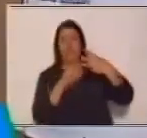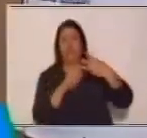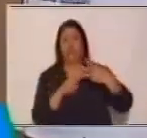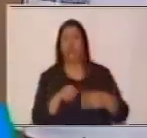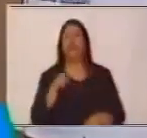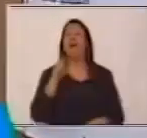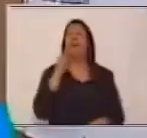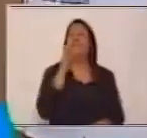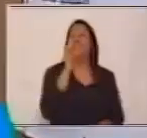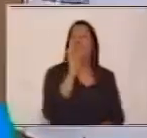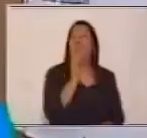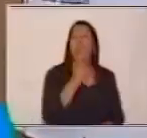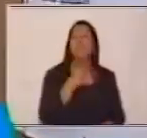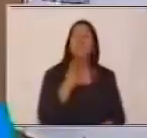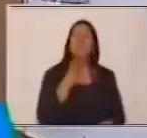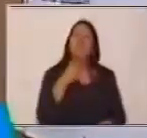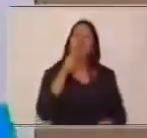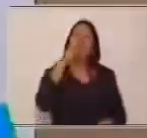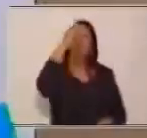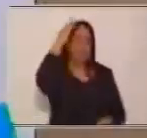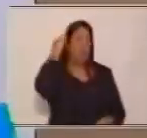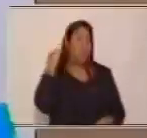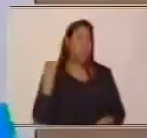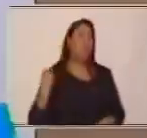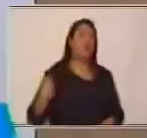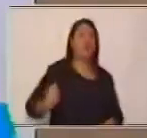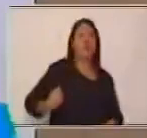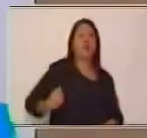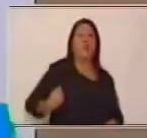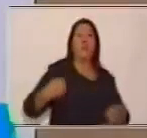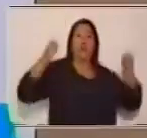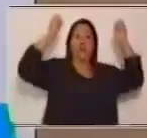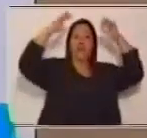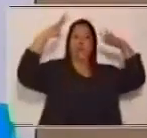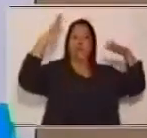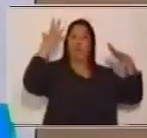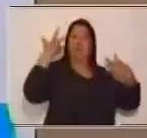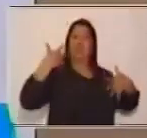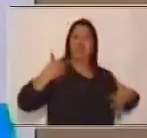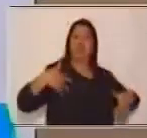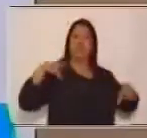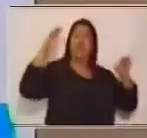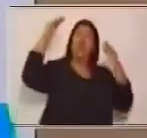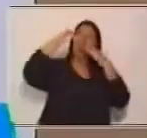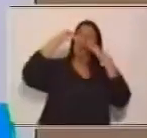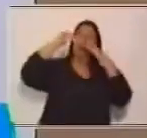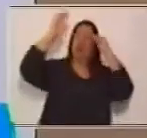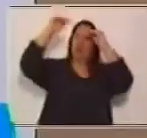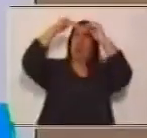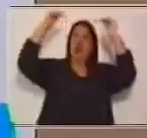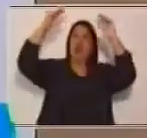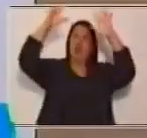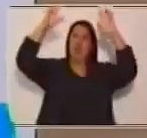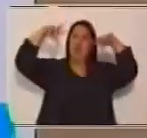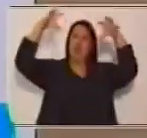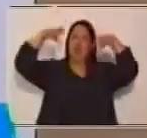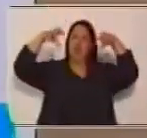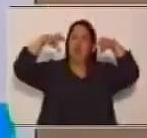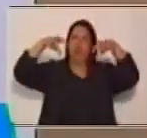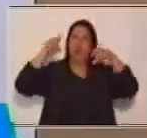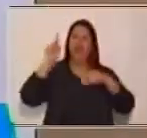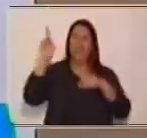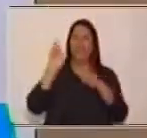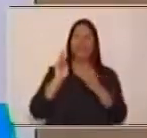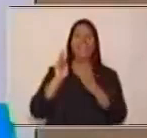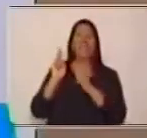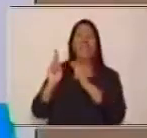pelo, tendido y húmedo como una lluvia. Está relacionando pelo con lluvia